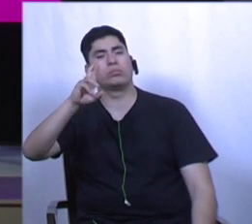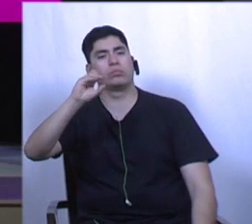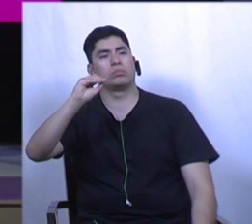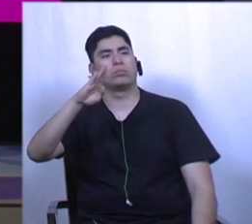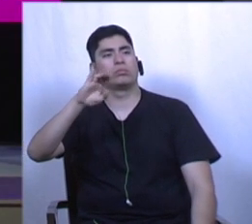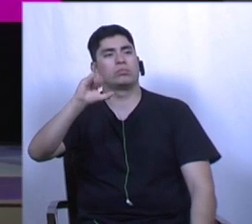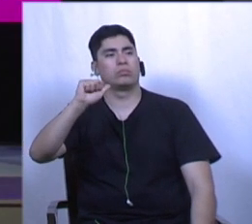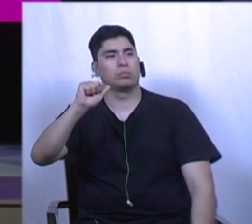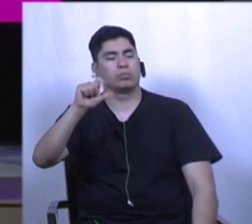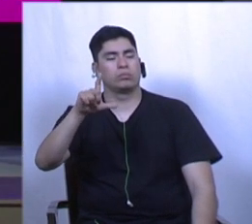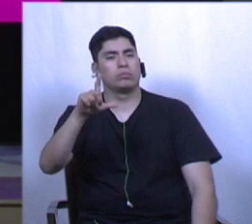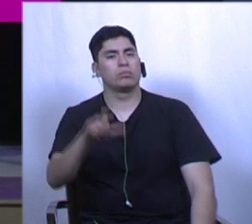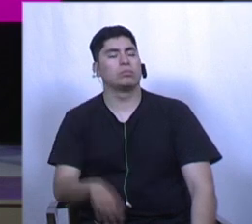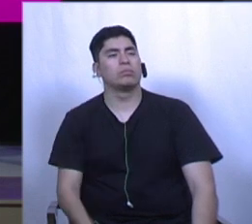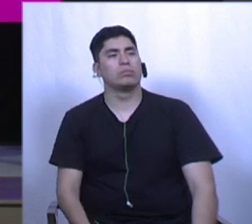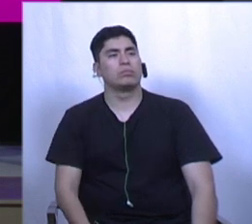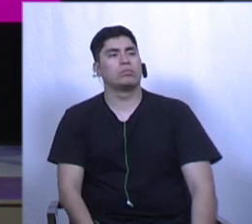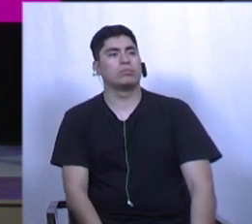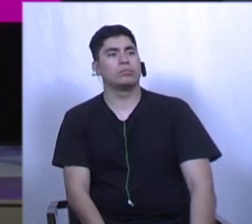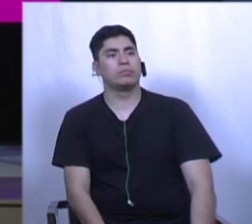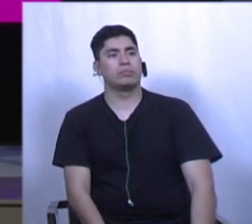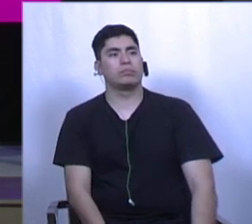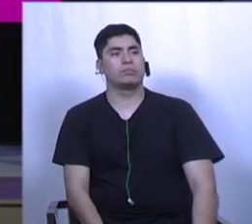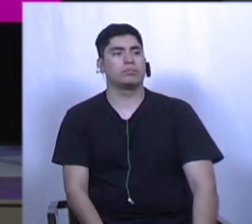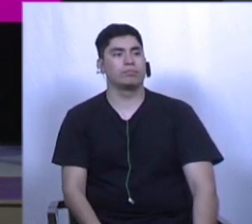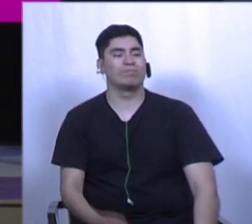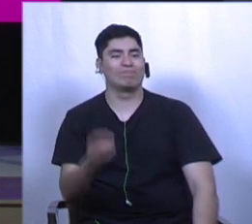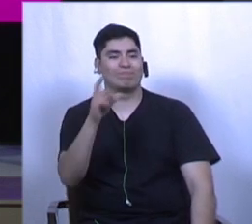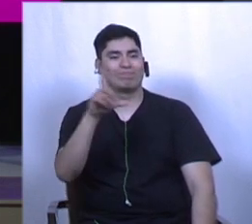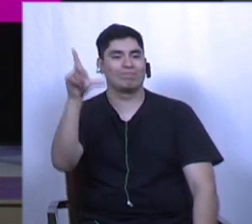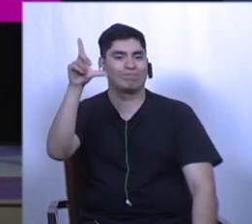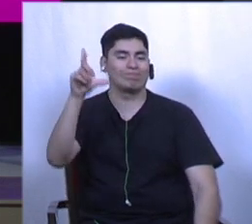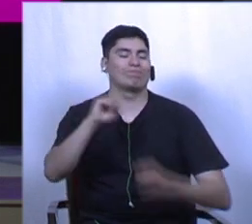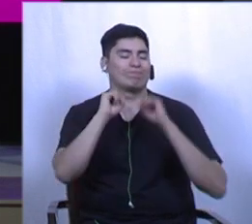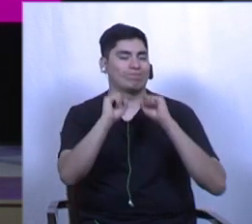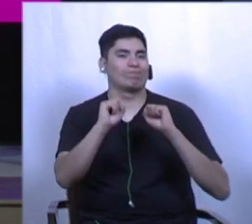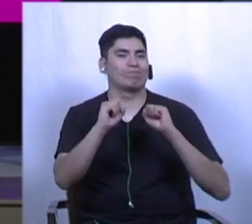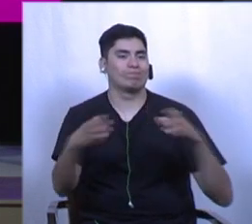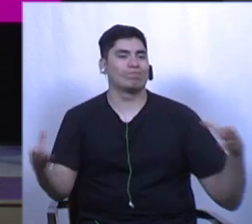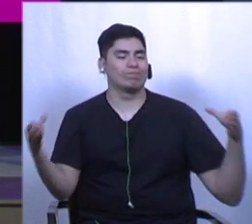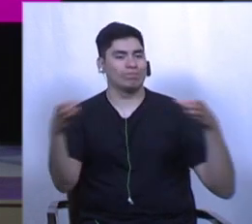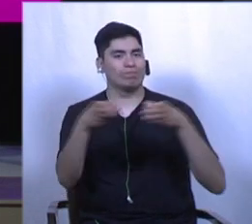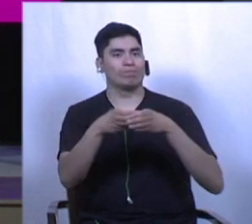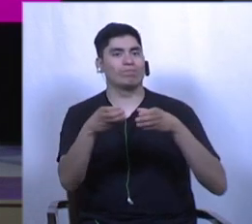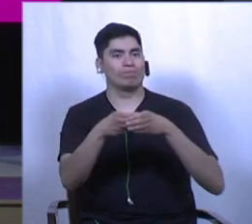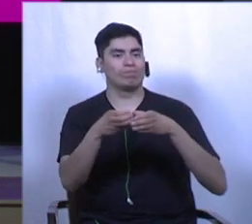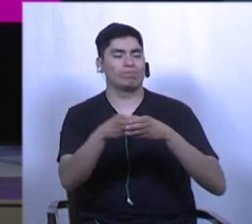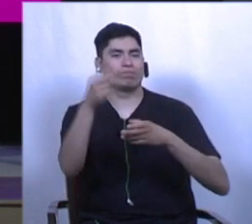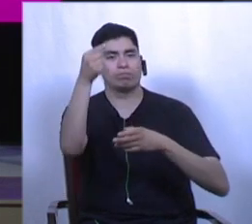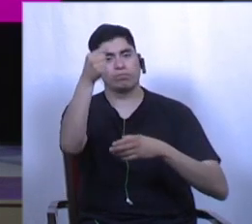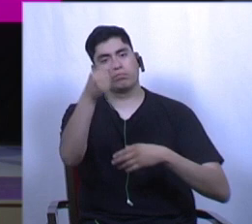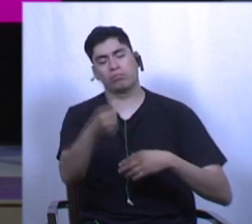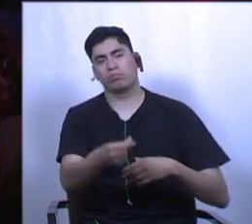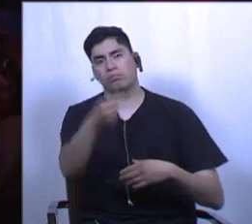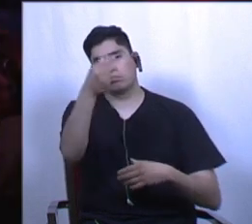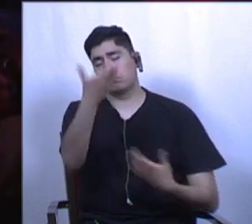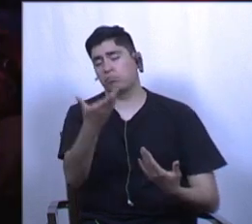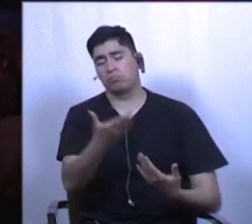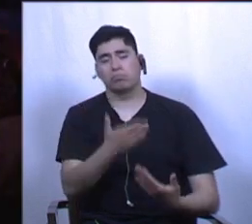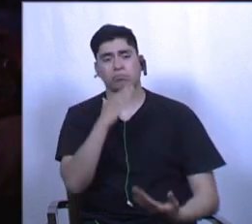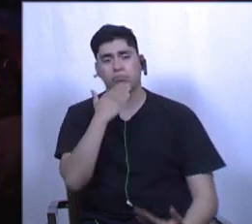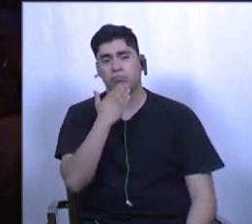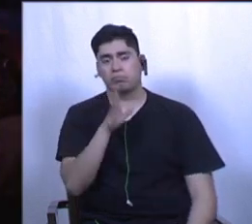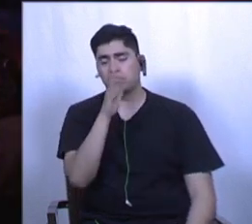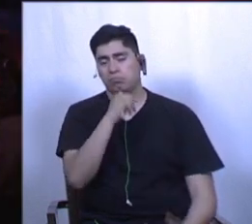este está creciendo. Esta es una bacteria que puede crecer en cautiverio, en un tubo de ensayo, y es por eso